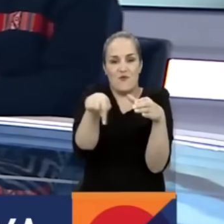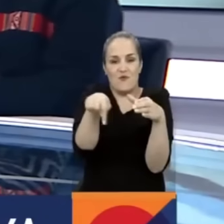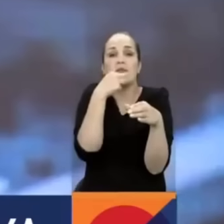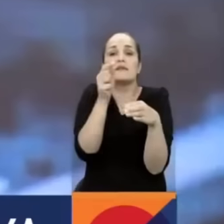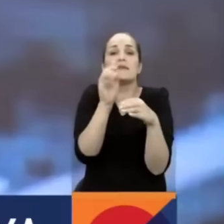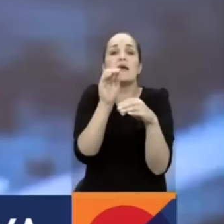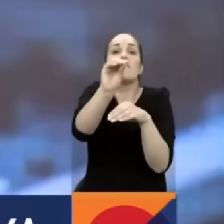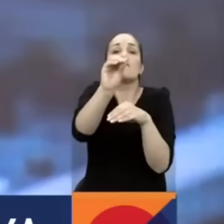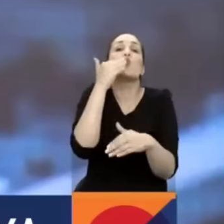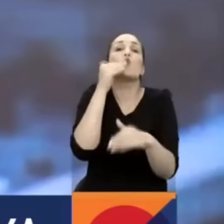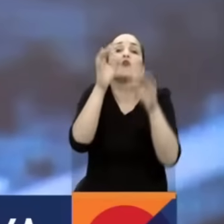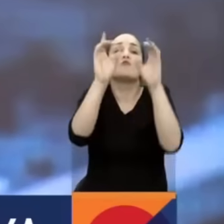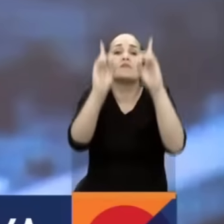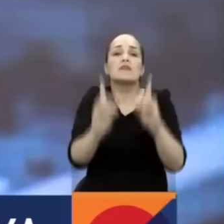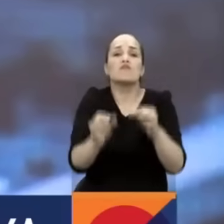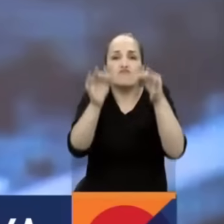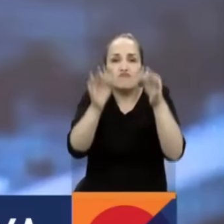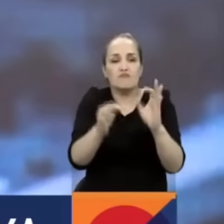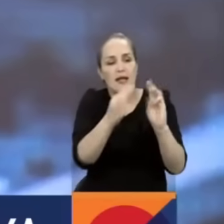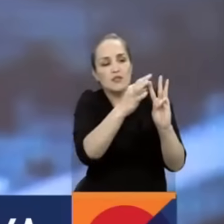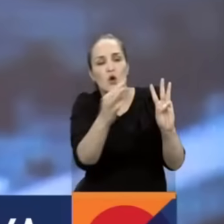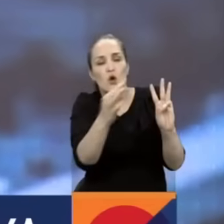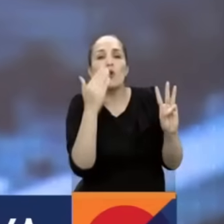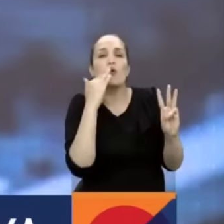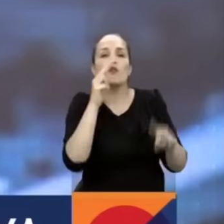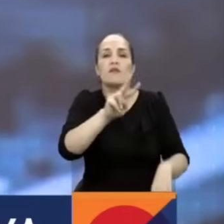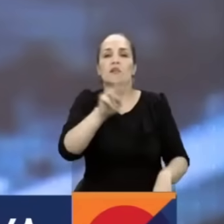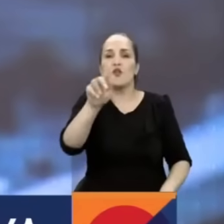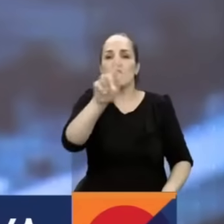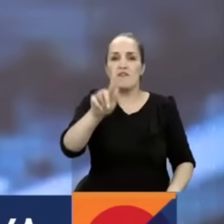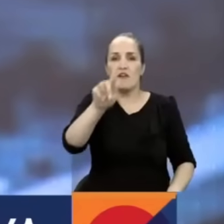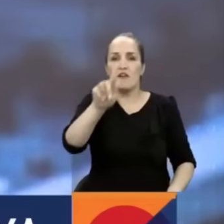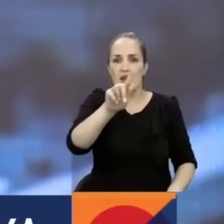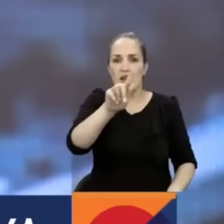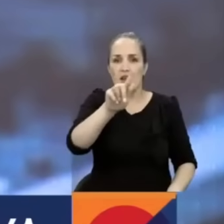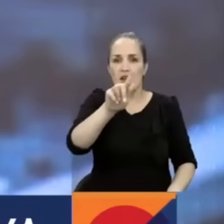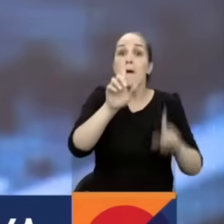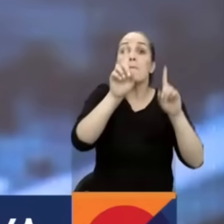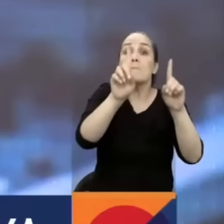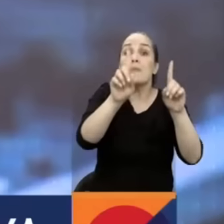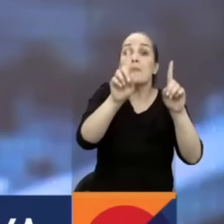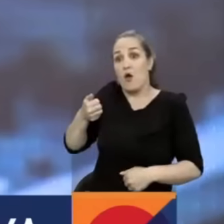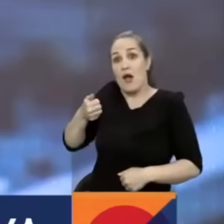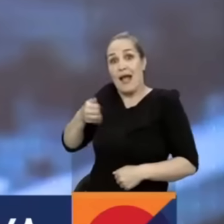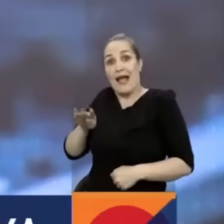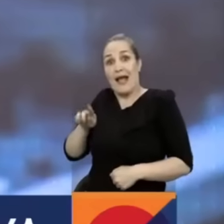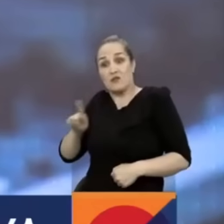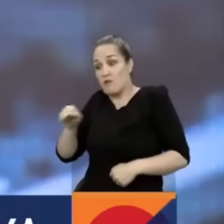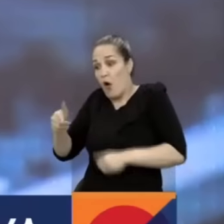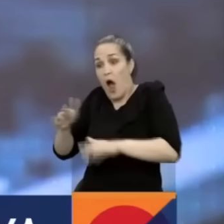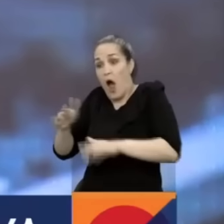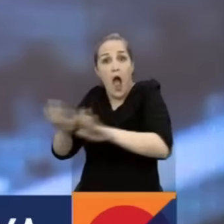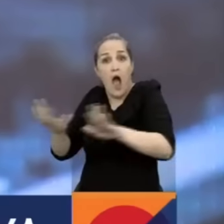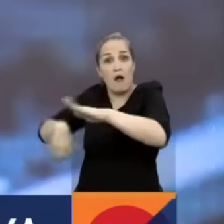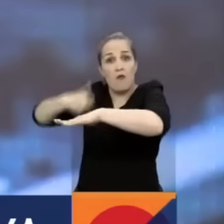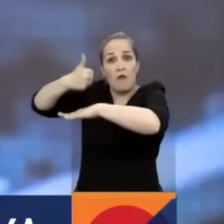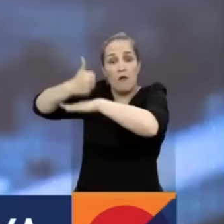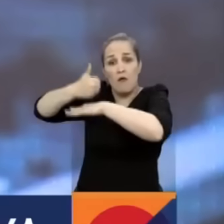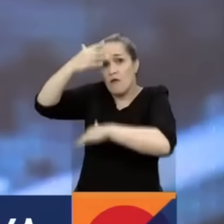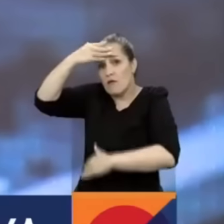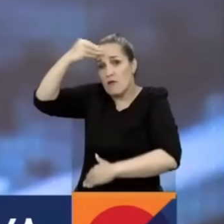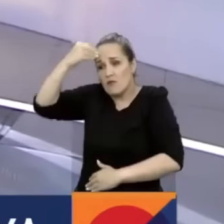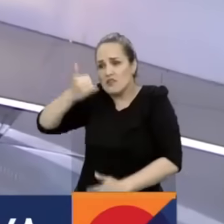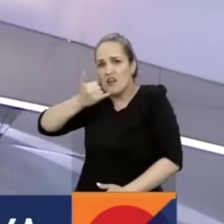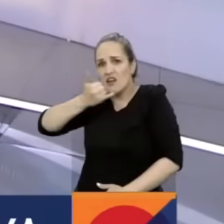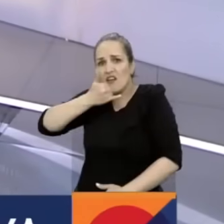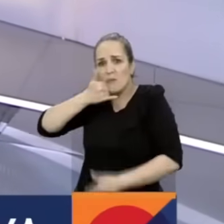de nueva fiscal general de la Nación en otro aplazamiento, y el 14 ya cuando no estará Francisco Barbosa. ¿Qué va a pasar entre la gente?